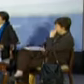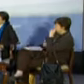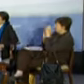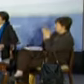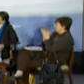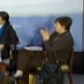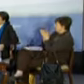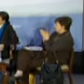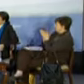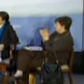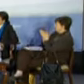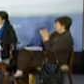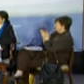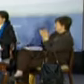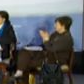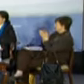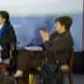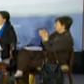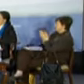Gracias.